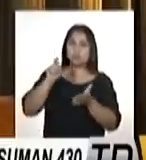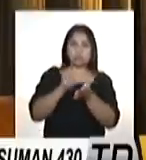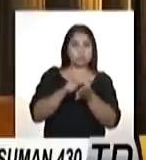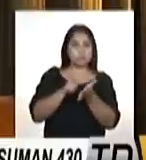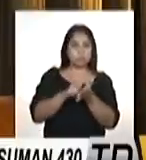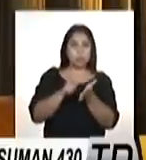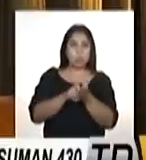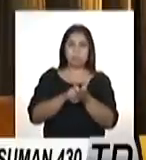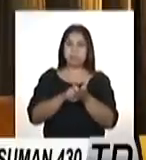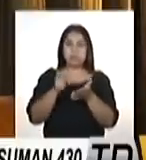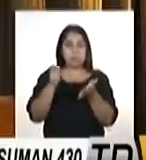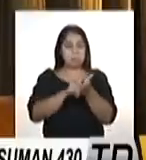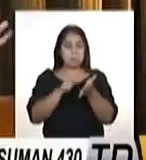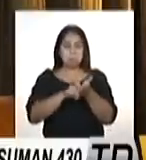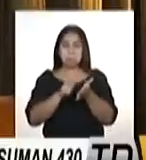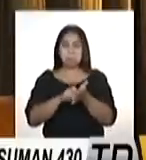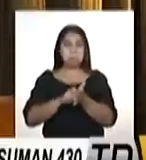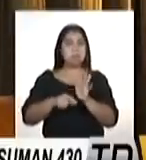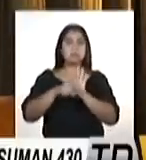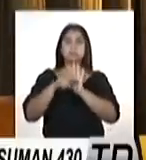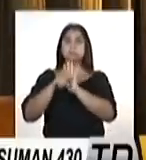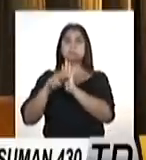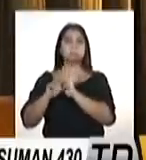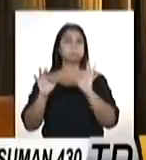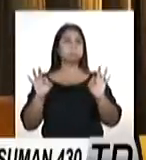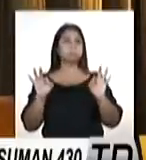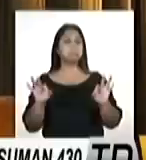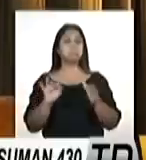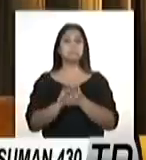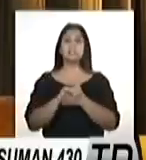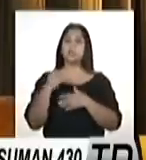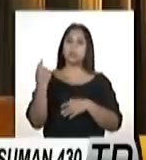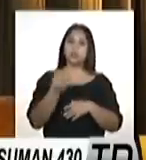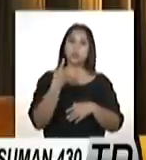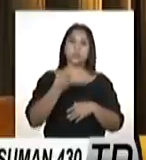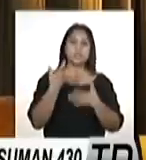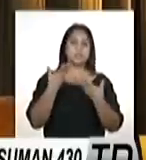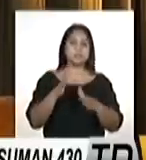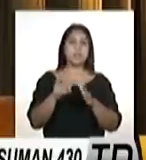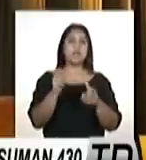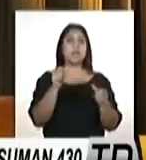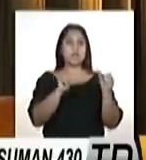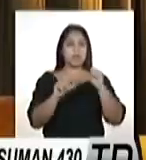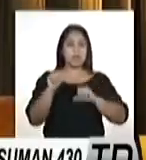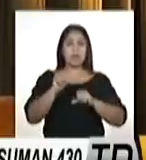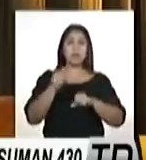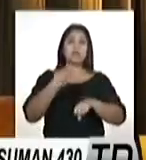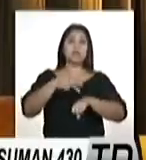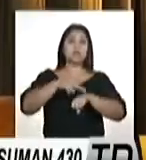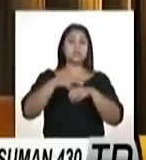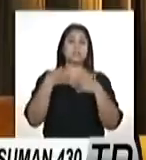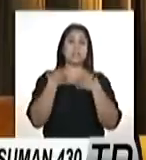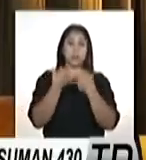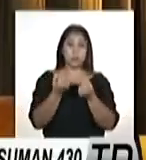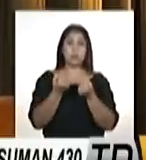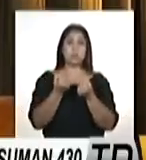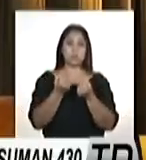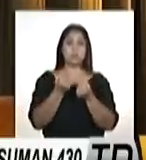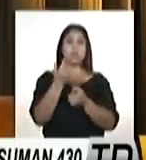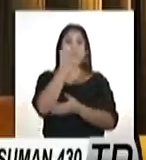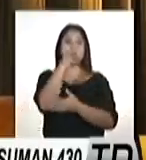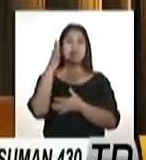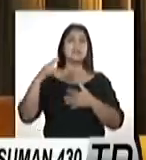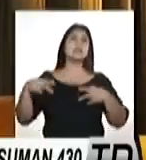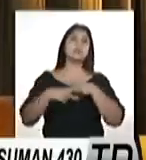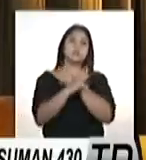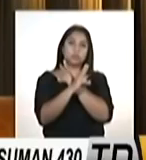pruebas, y bendito Dios, todas las pruebas que hizo le salieron negativas. Todas las demás fueron hechas en el Laboratorio Nacional de Salud, en el